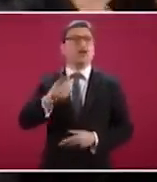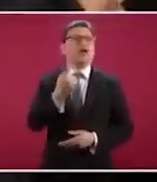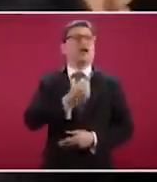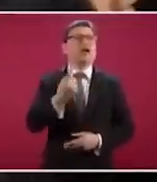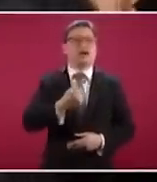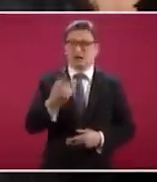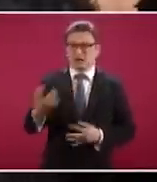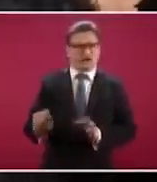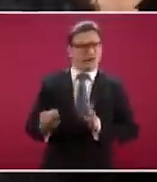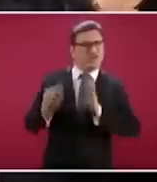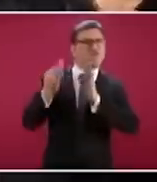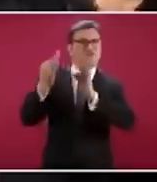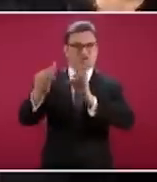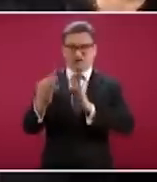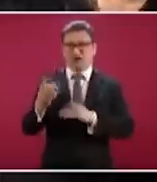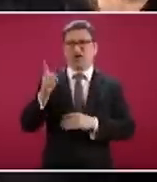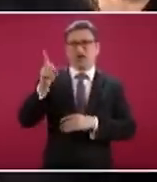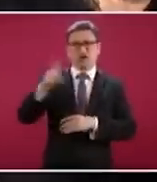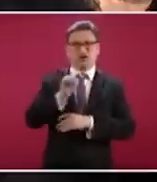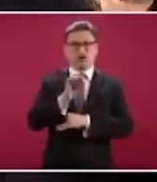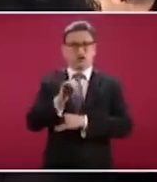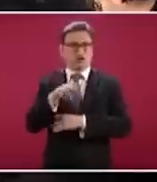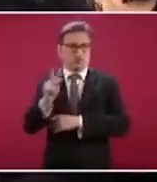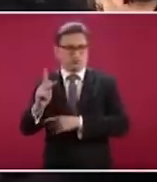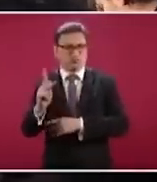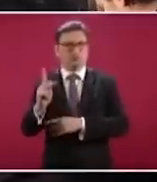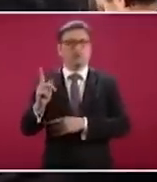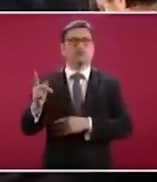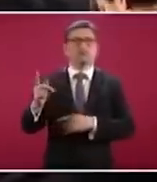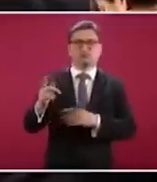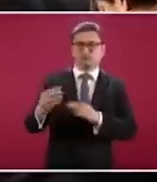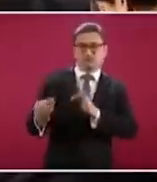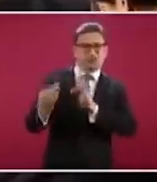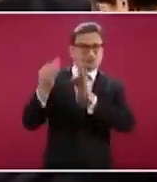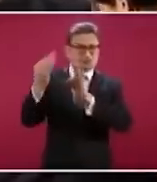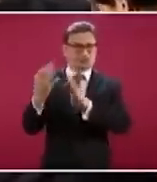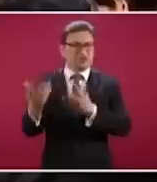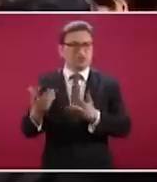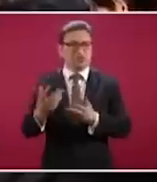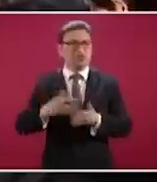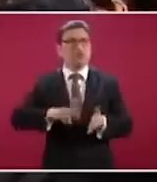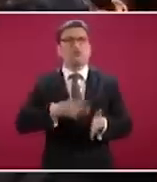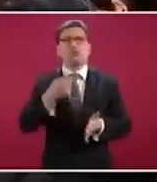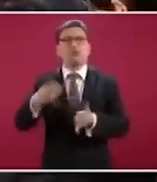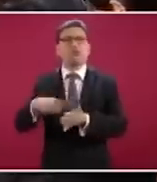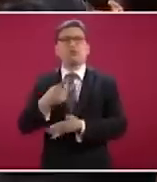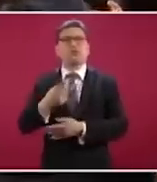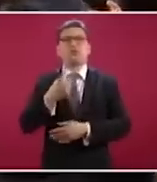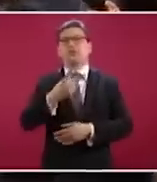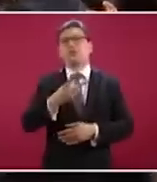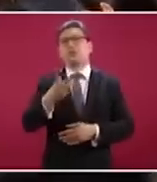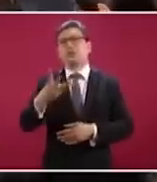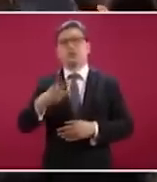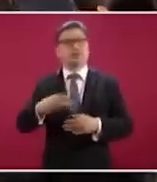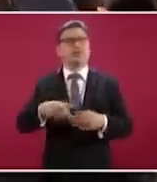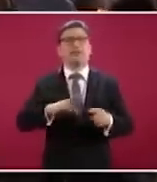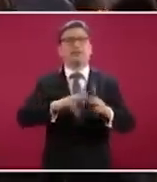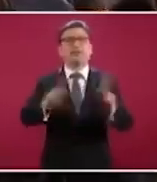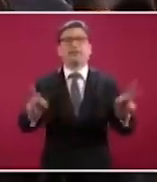nos enfrentemos al presidente Donald Trump? Lo he hecho dos o tres veces en las plazas.